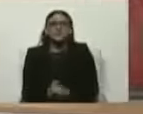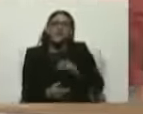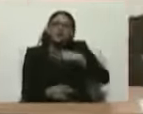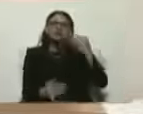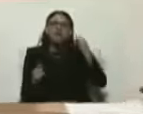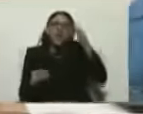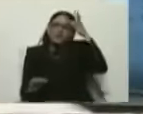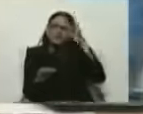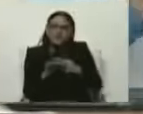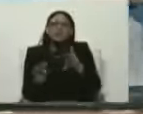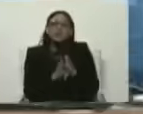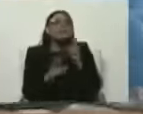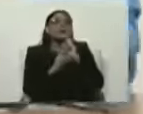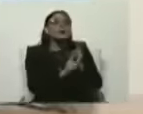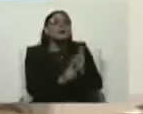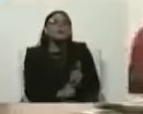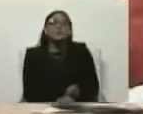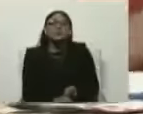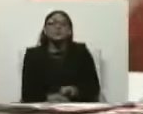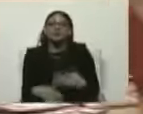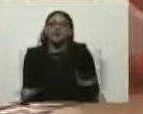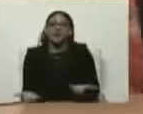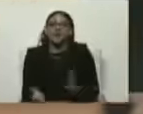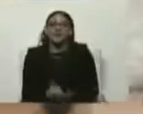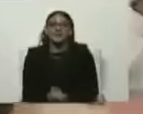las respuestas, en las respuestas.